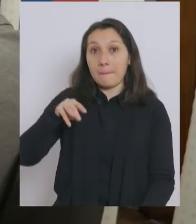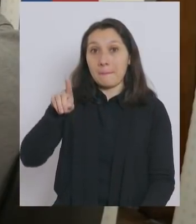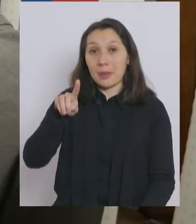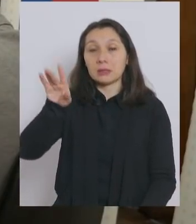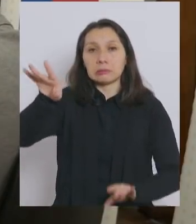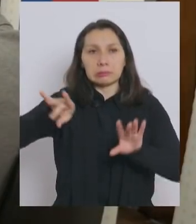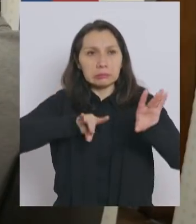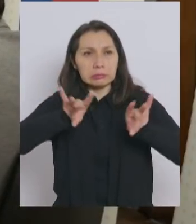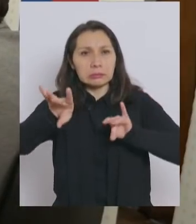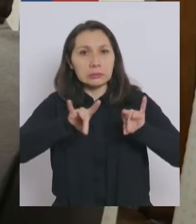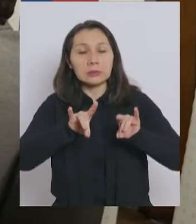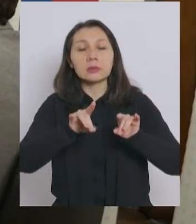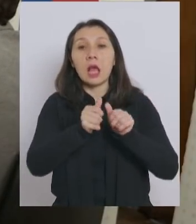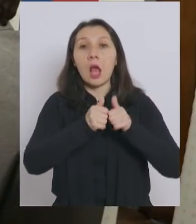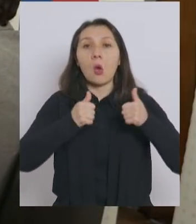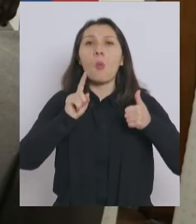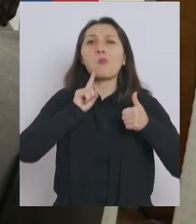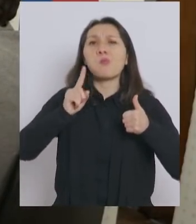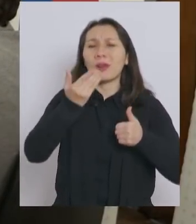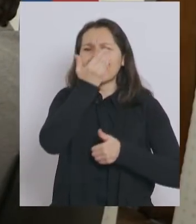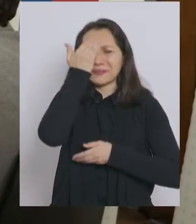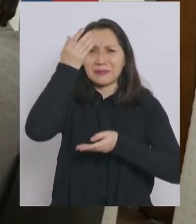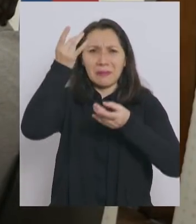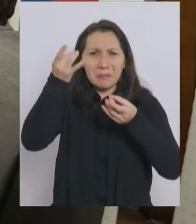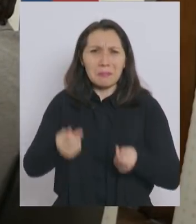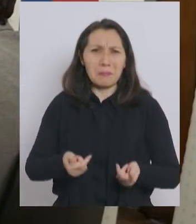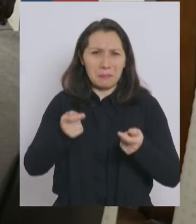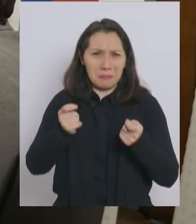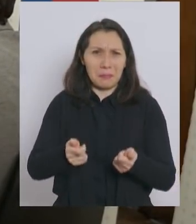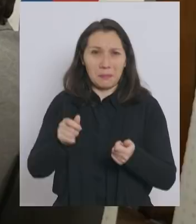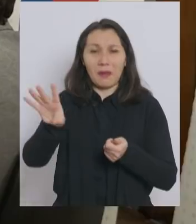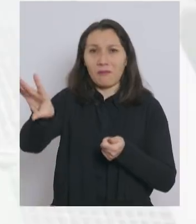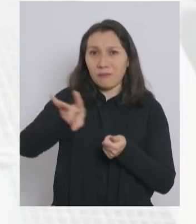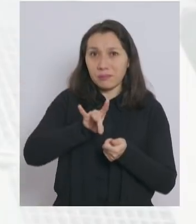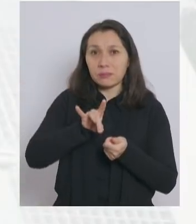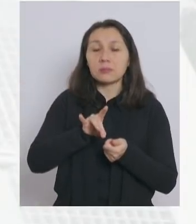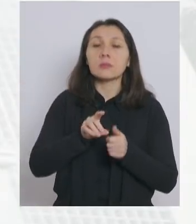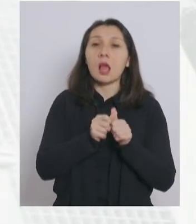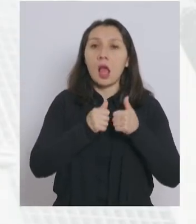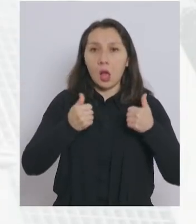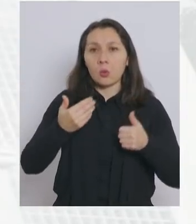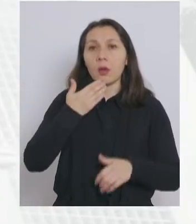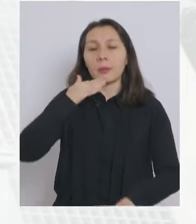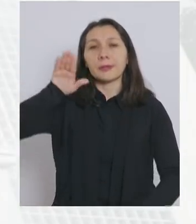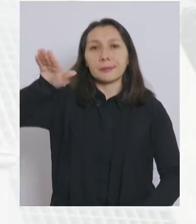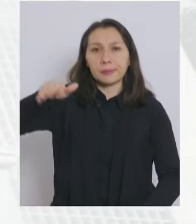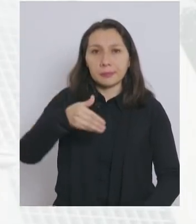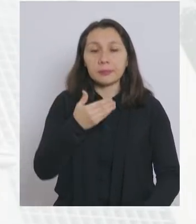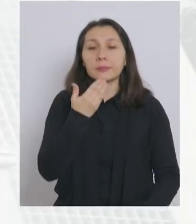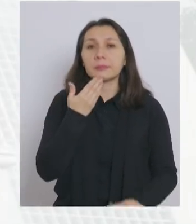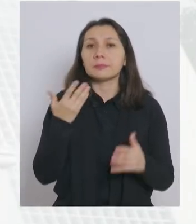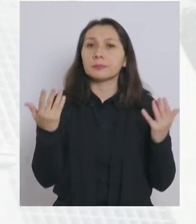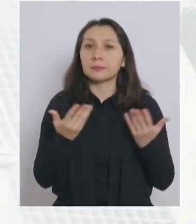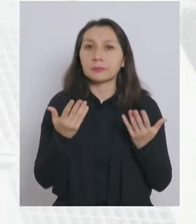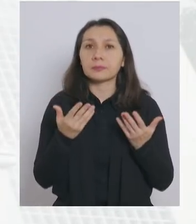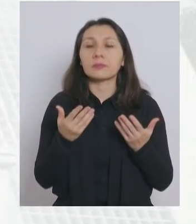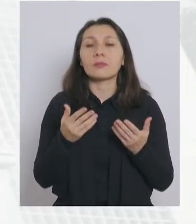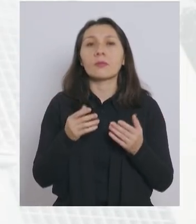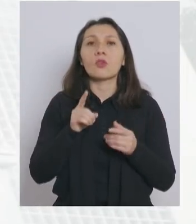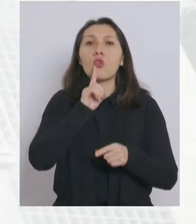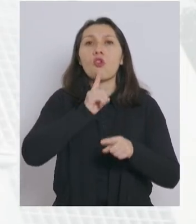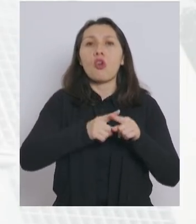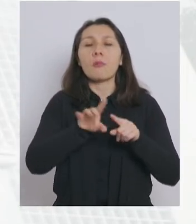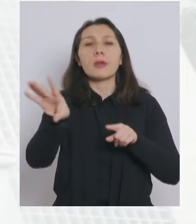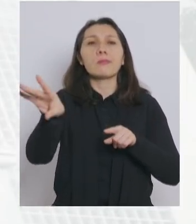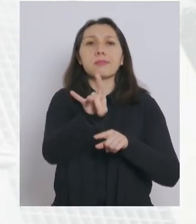las autoridades a designar expertos, esta autoridad también fue convocada y es así como fueron